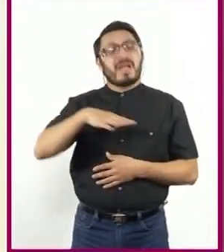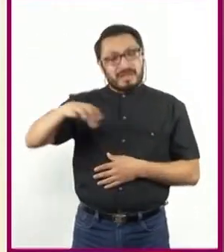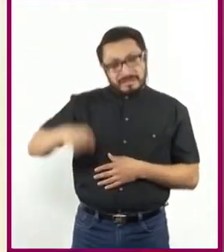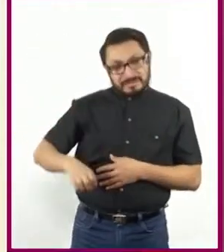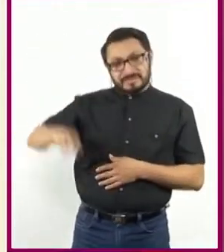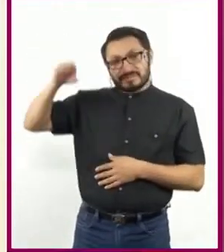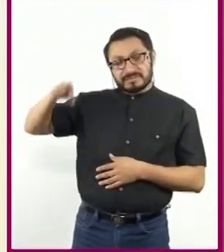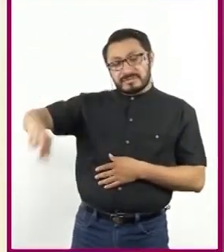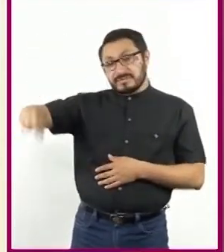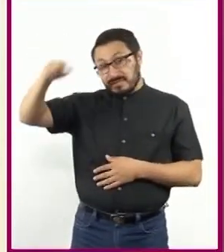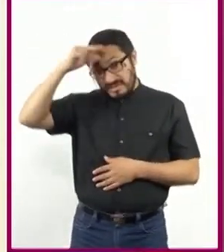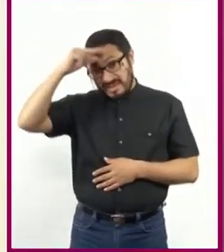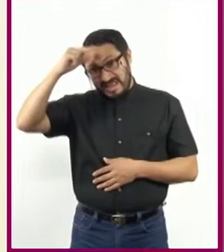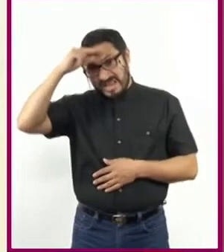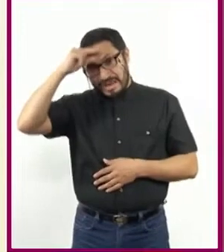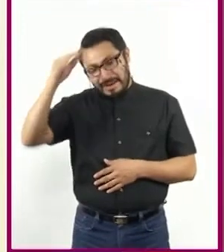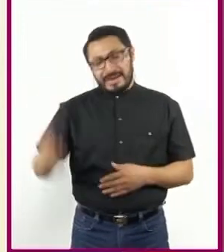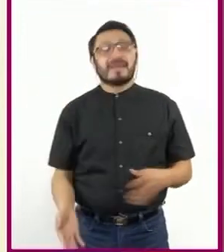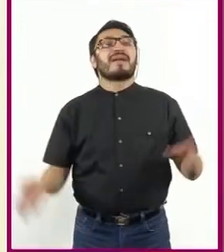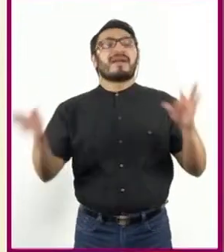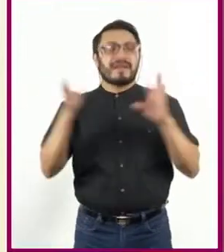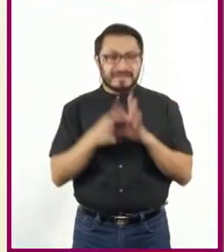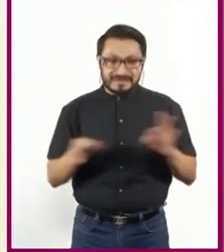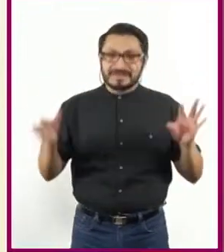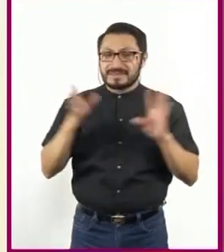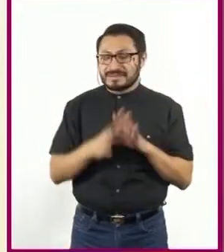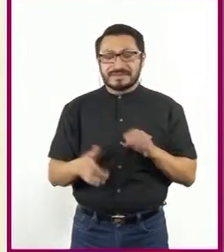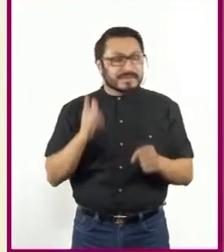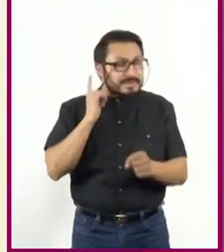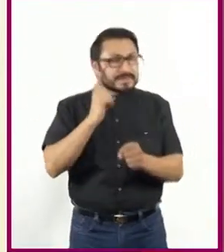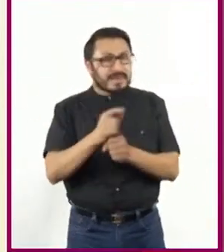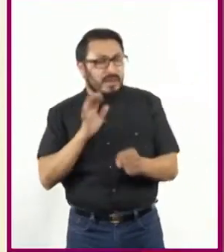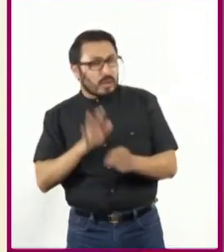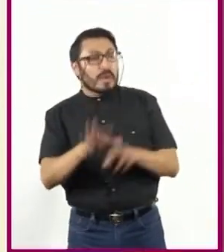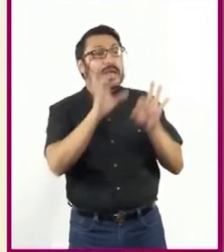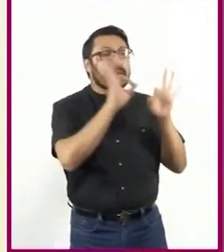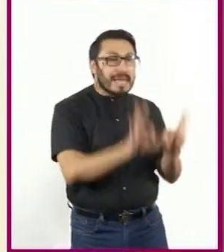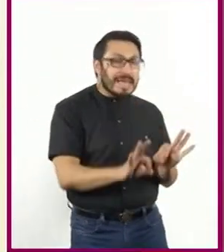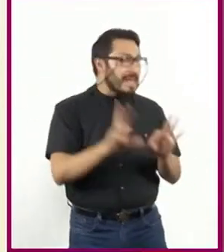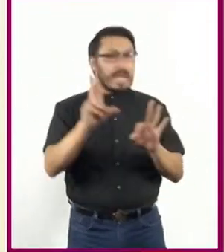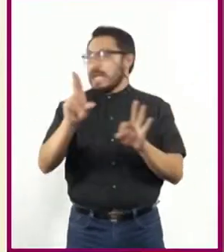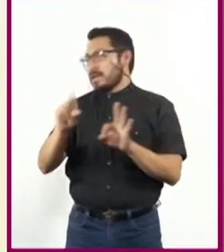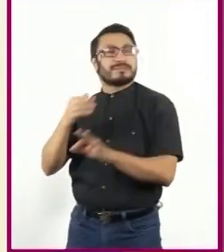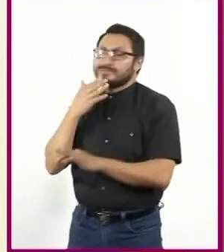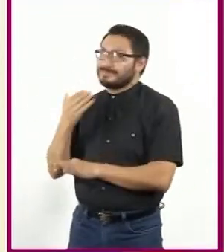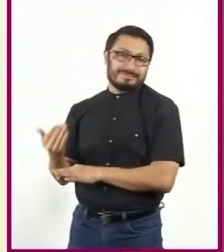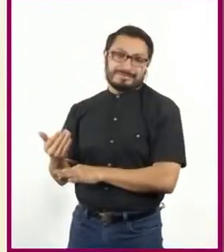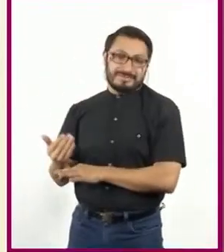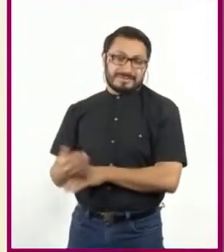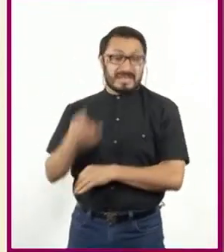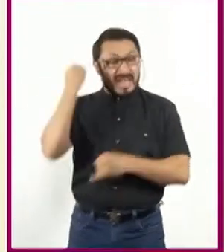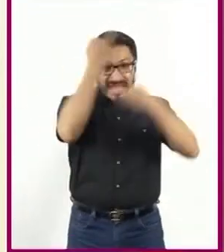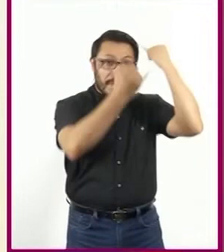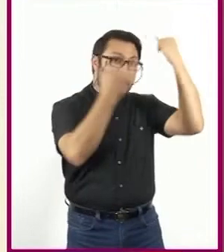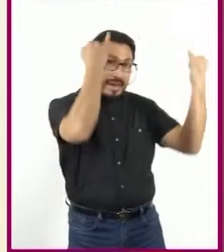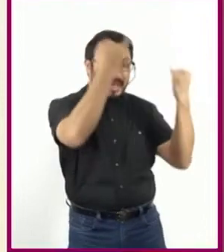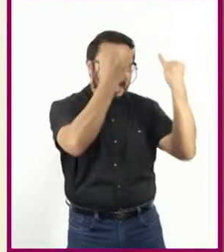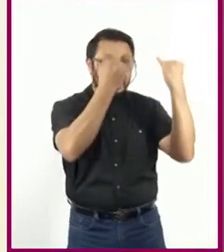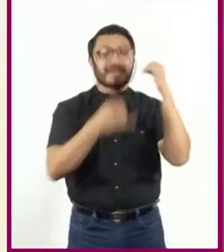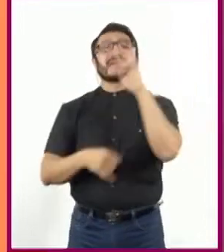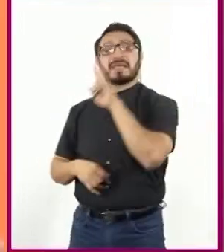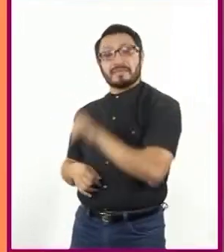la madurez para poder discernir entre lo correcto o lo incorrecto, entre lo ficticio y lo